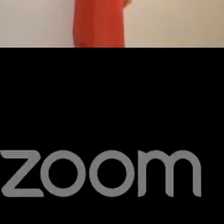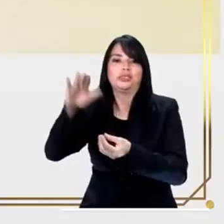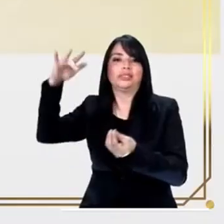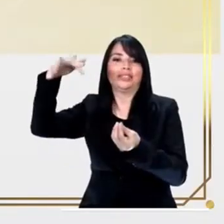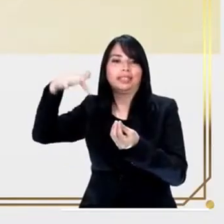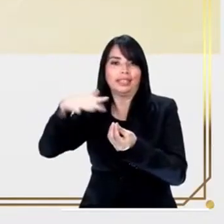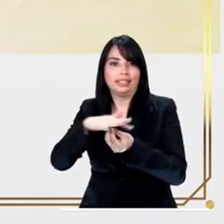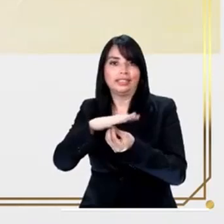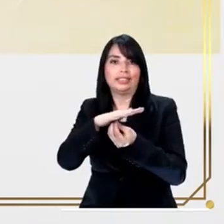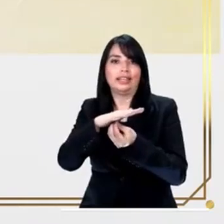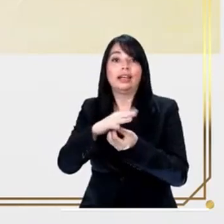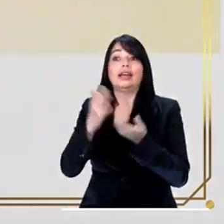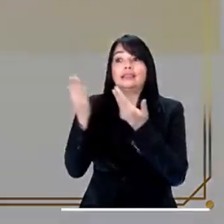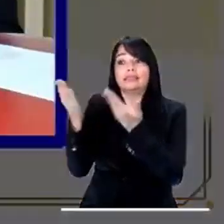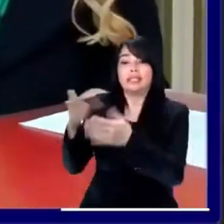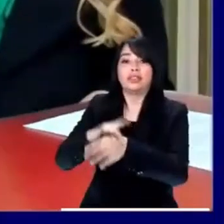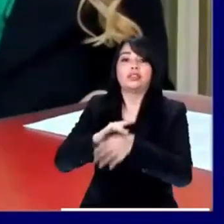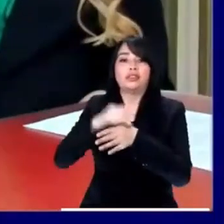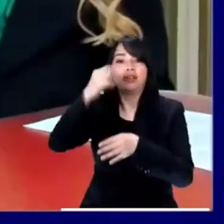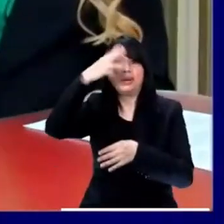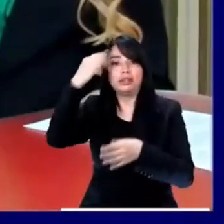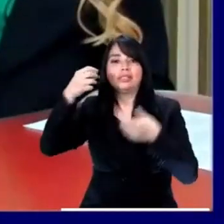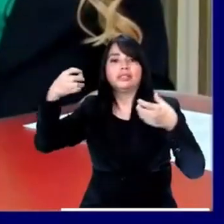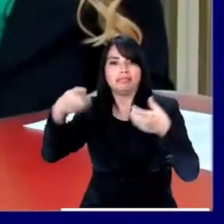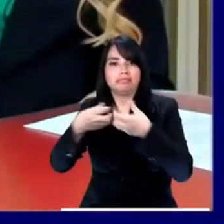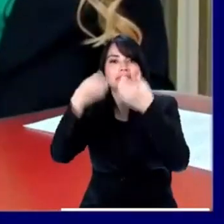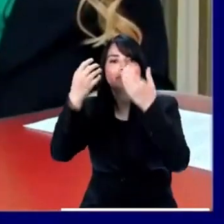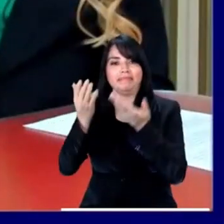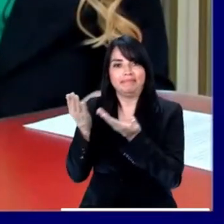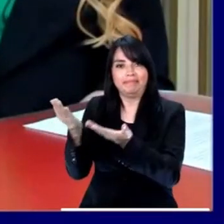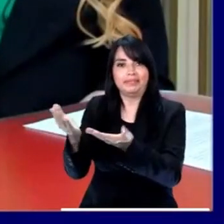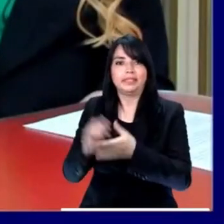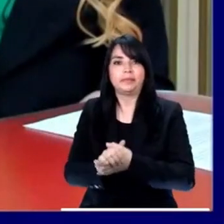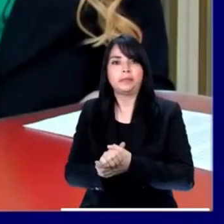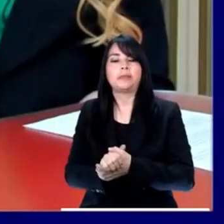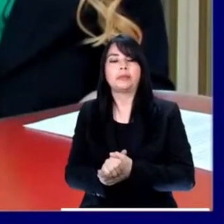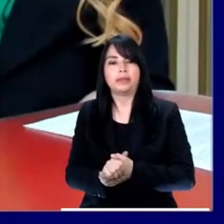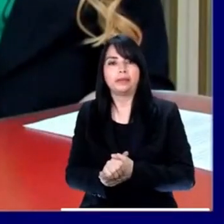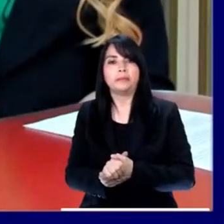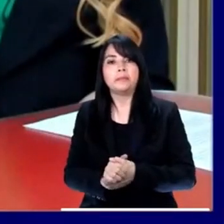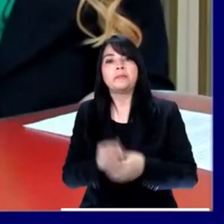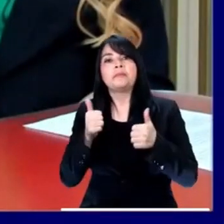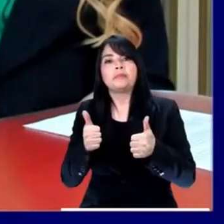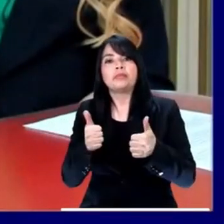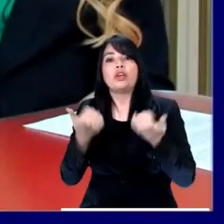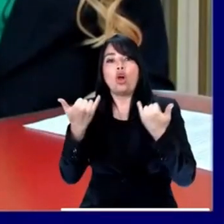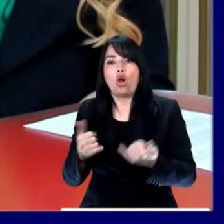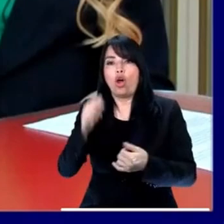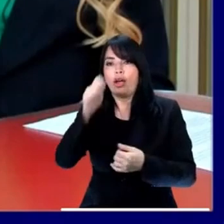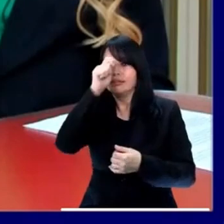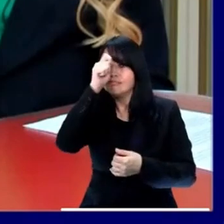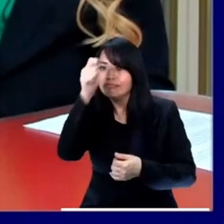2022. Bueno, vamos a brindar en honor de todos los graduandos,